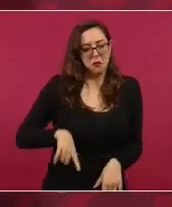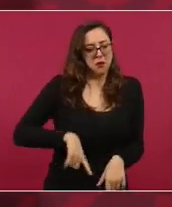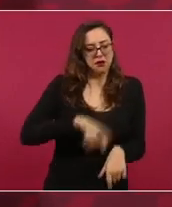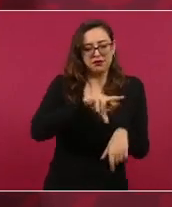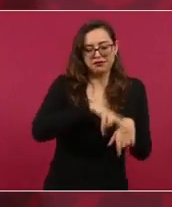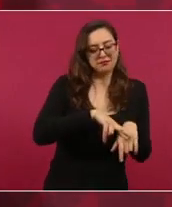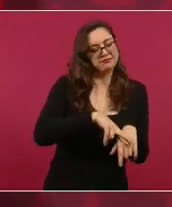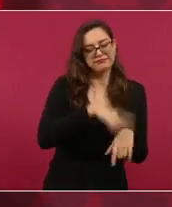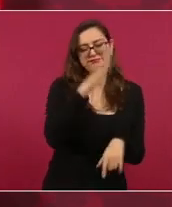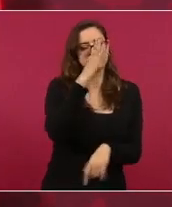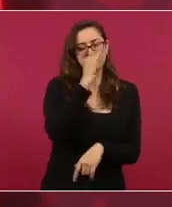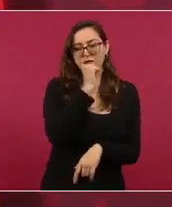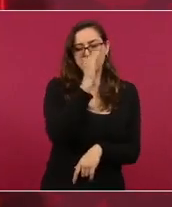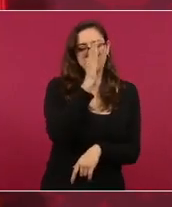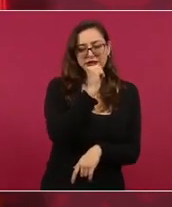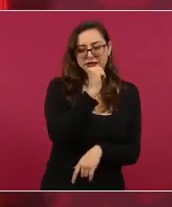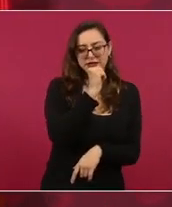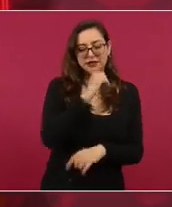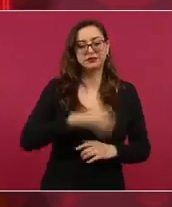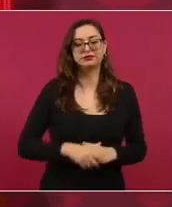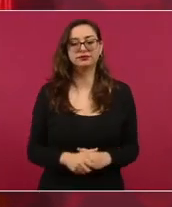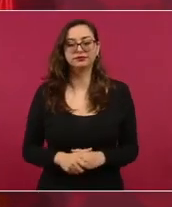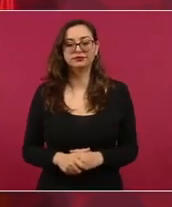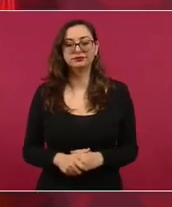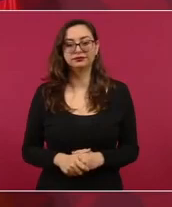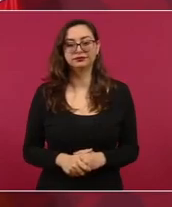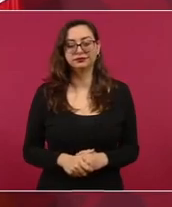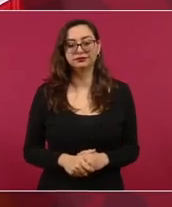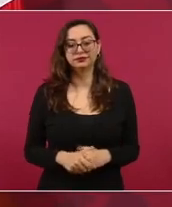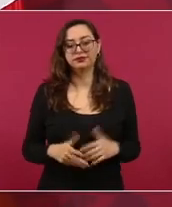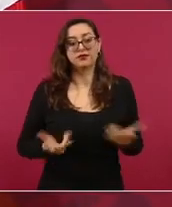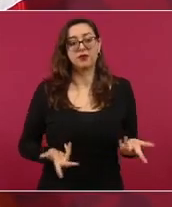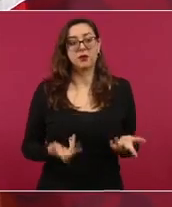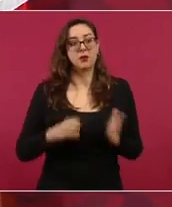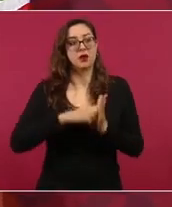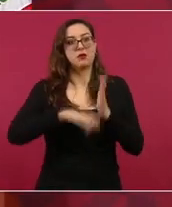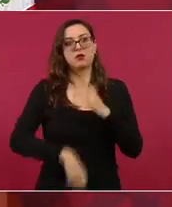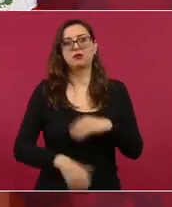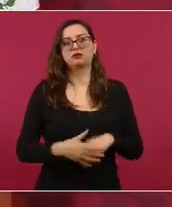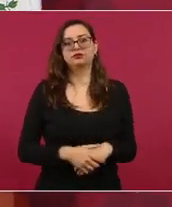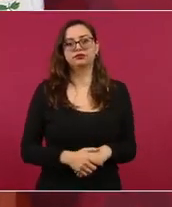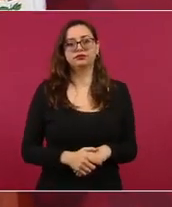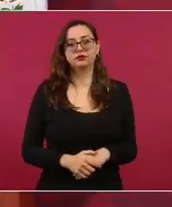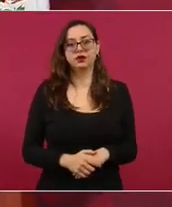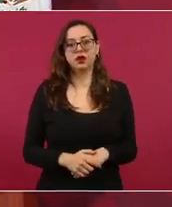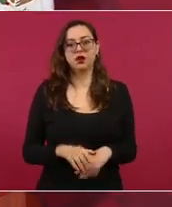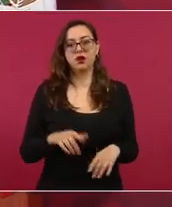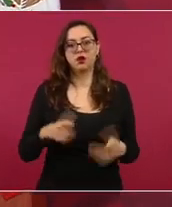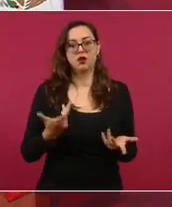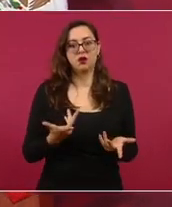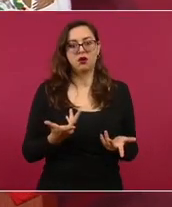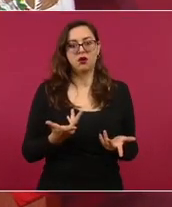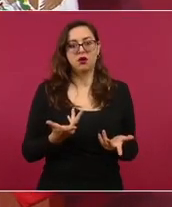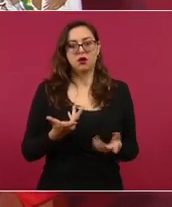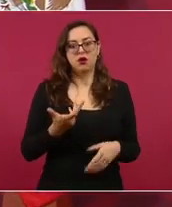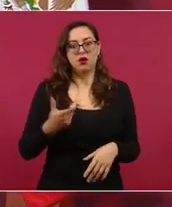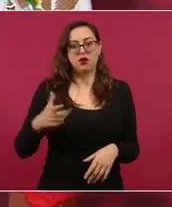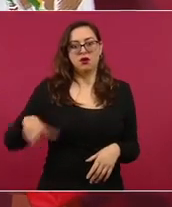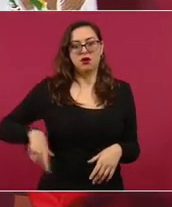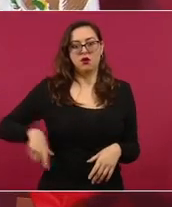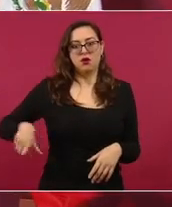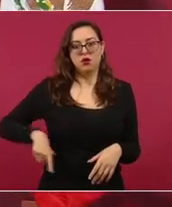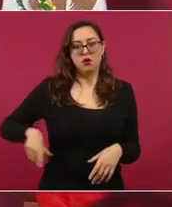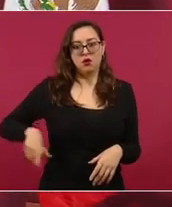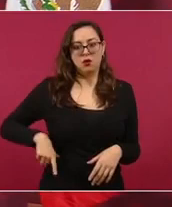acuerdos con gobiernos estatales, pues eso está prohibido por nuestra Constitución.